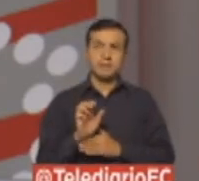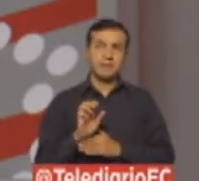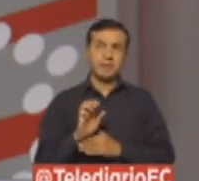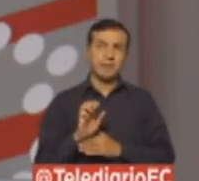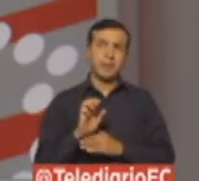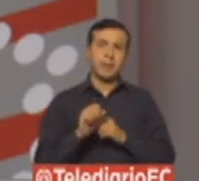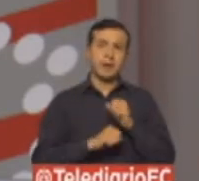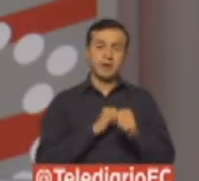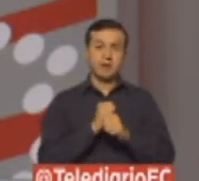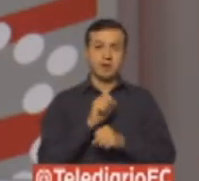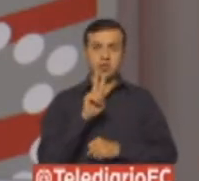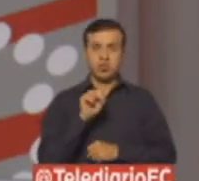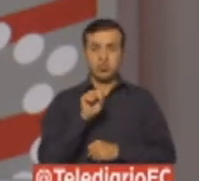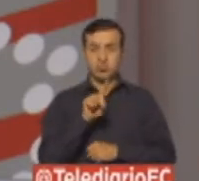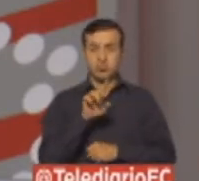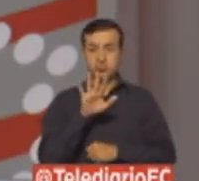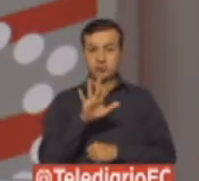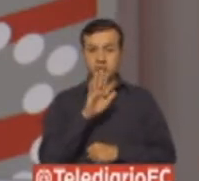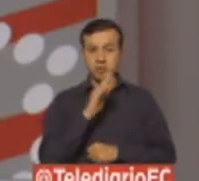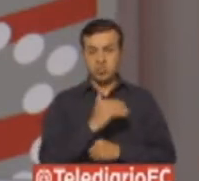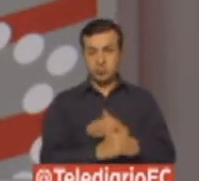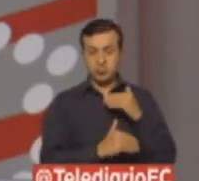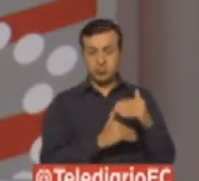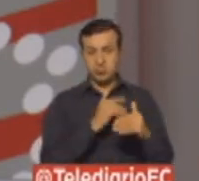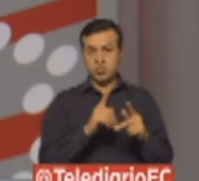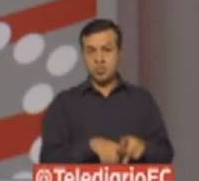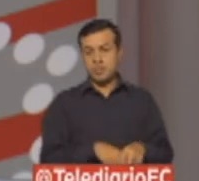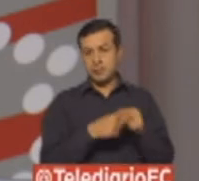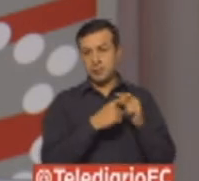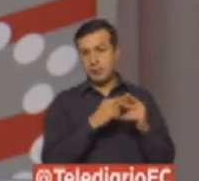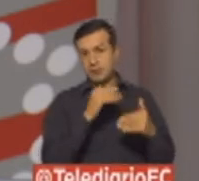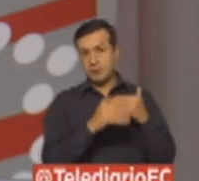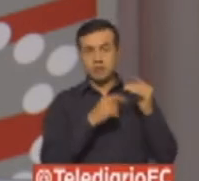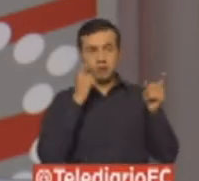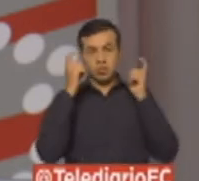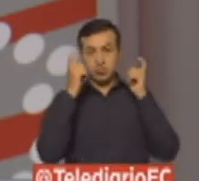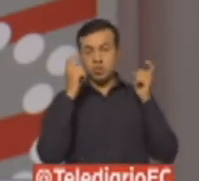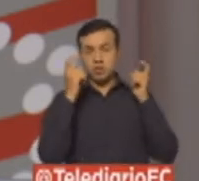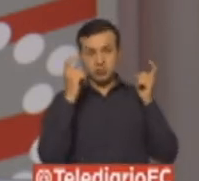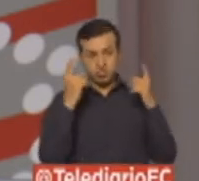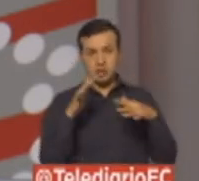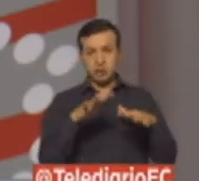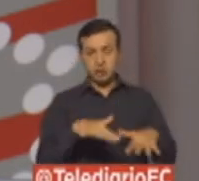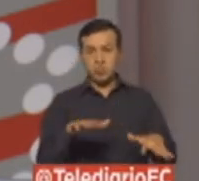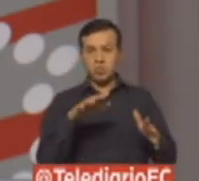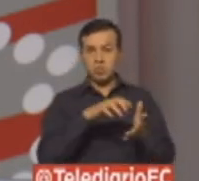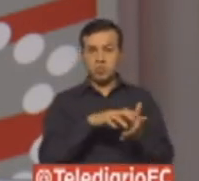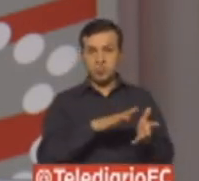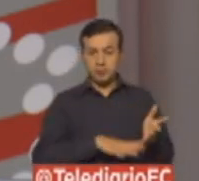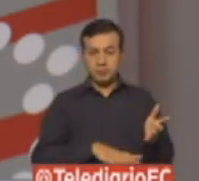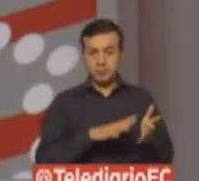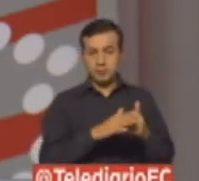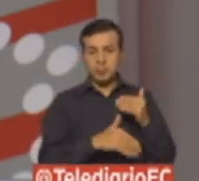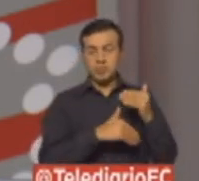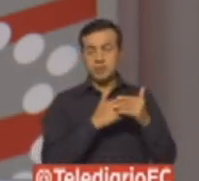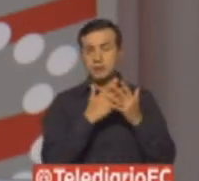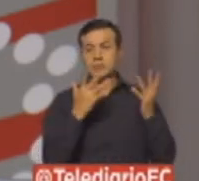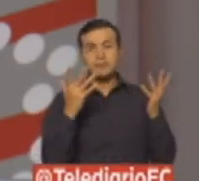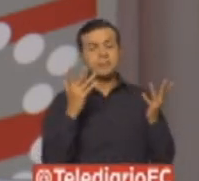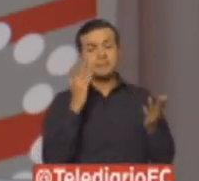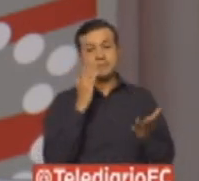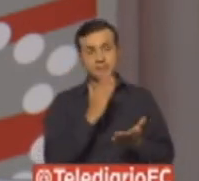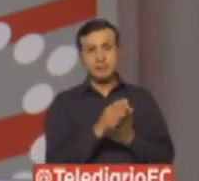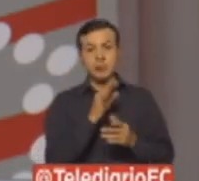desde el año 2015 empezó un proceso para ir generando regulaciones a nivel provincial para poder frenar